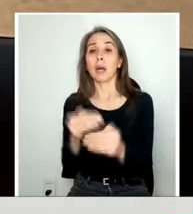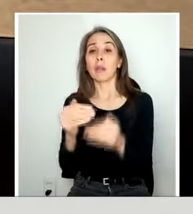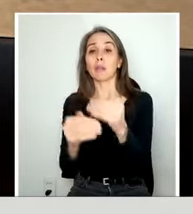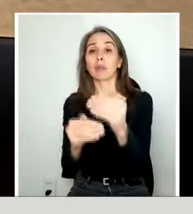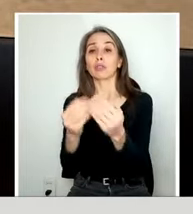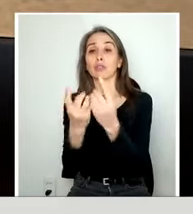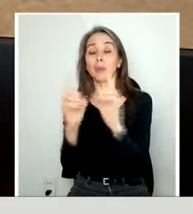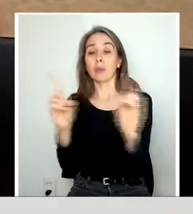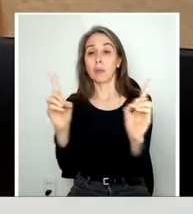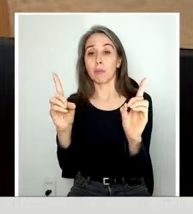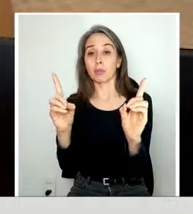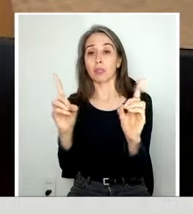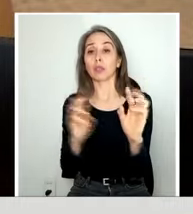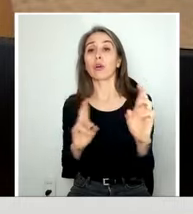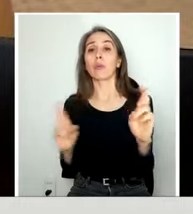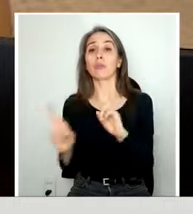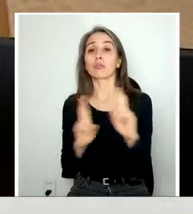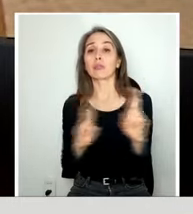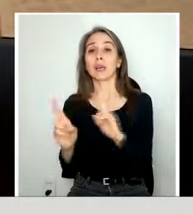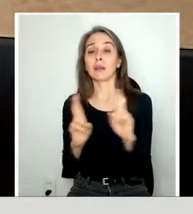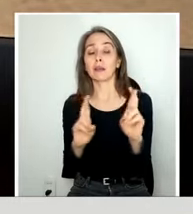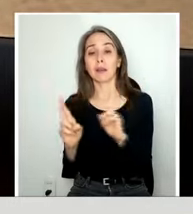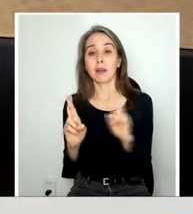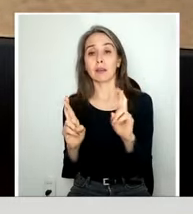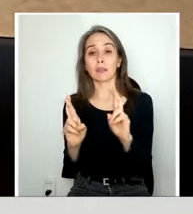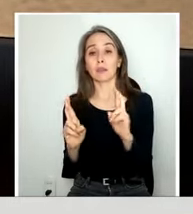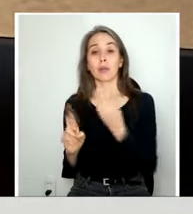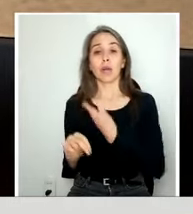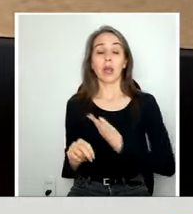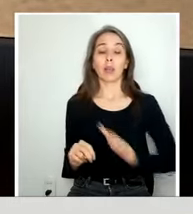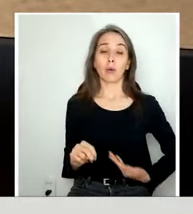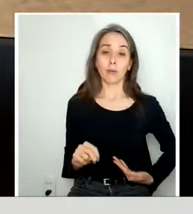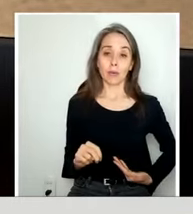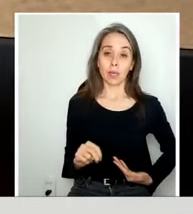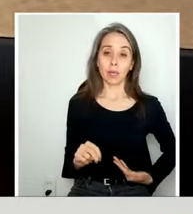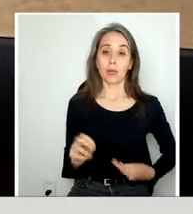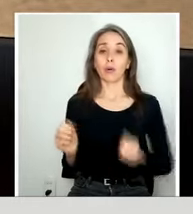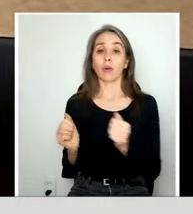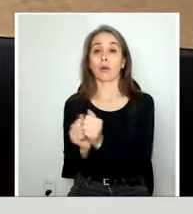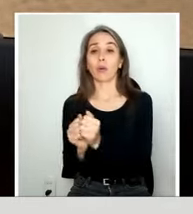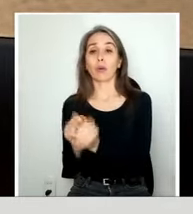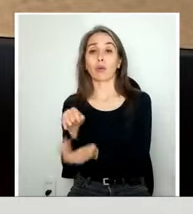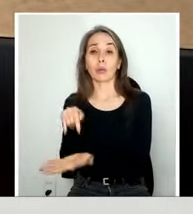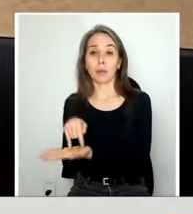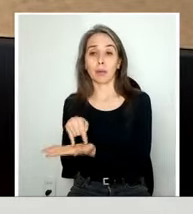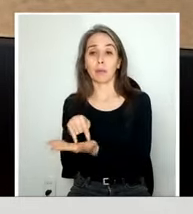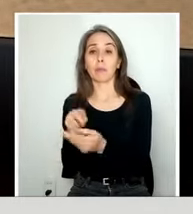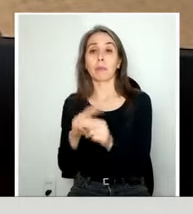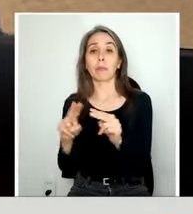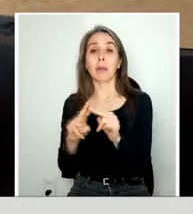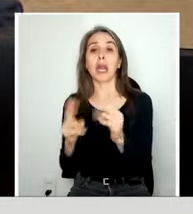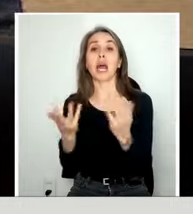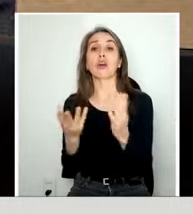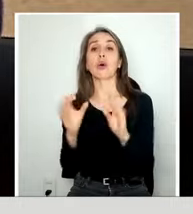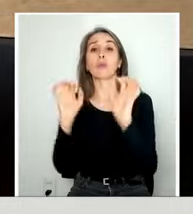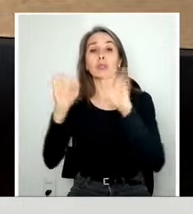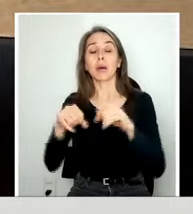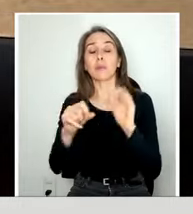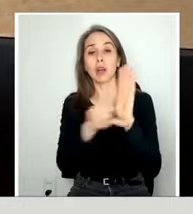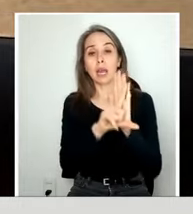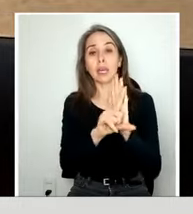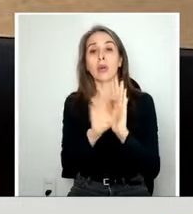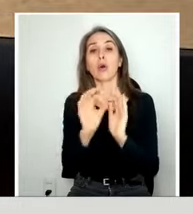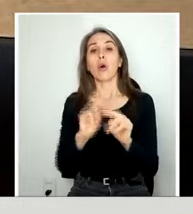y en la relación entre el ejecutivo y el parlamento para la conformación de leyes acusaciones constitucionales